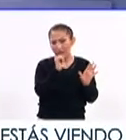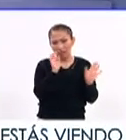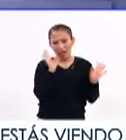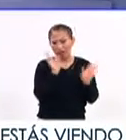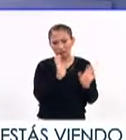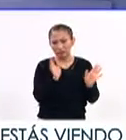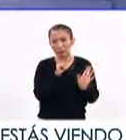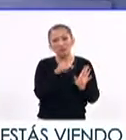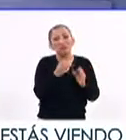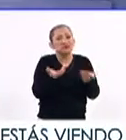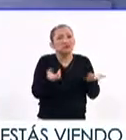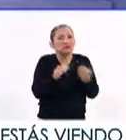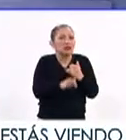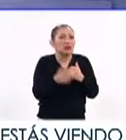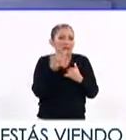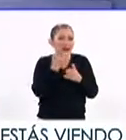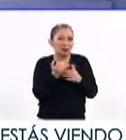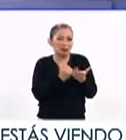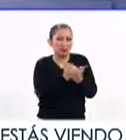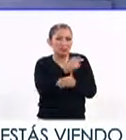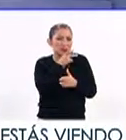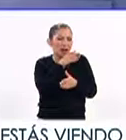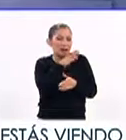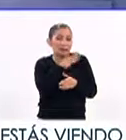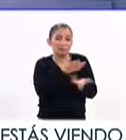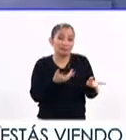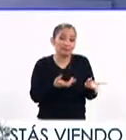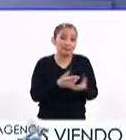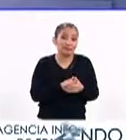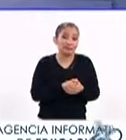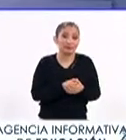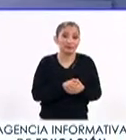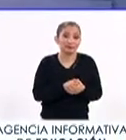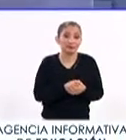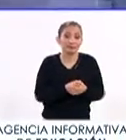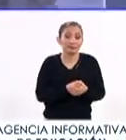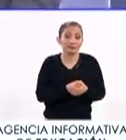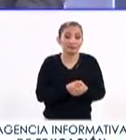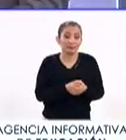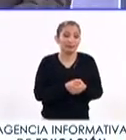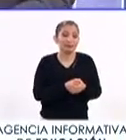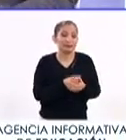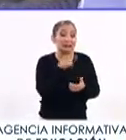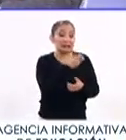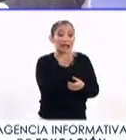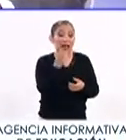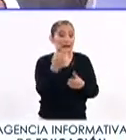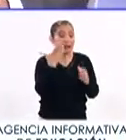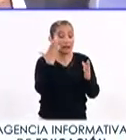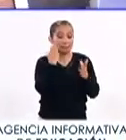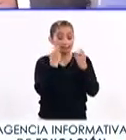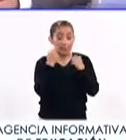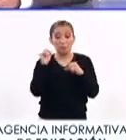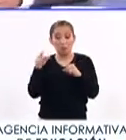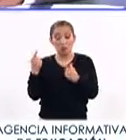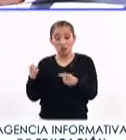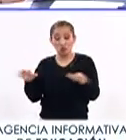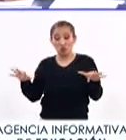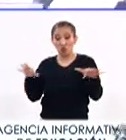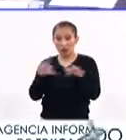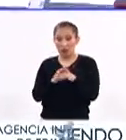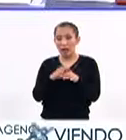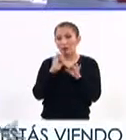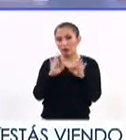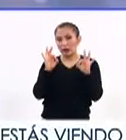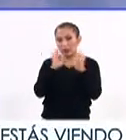nada, porque al final creo que fue una buena decisión de mis padres, que que esta formación al lado de la música